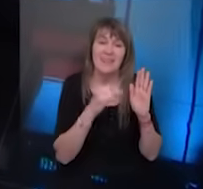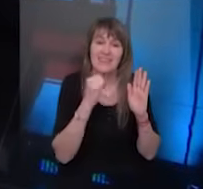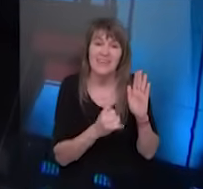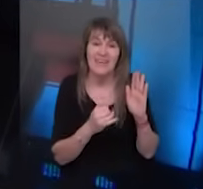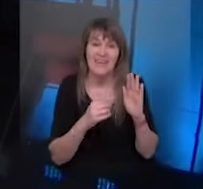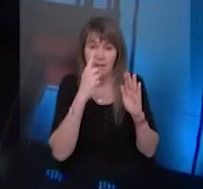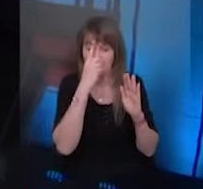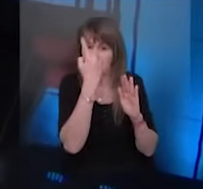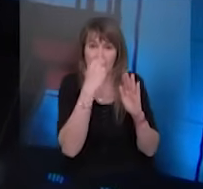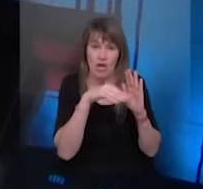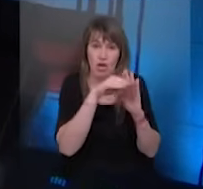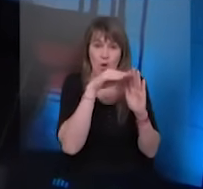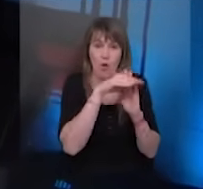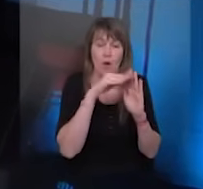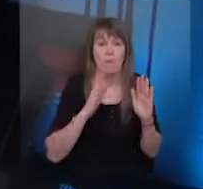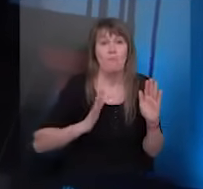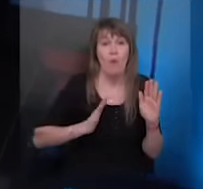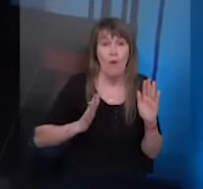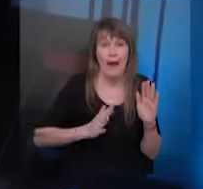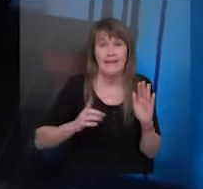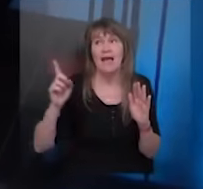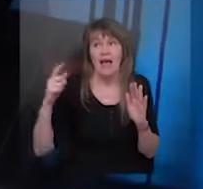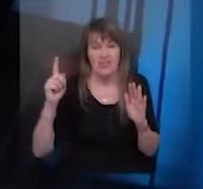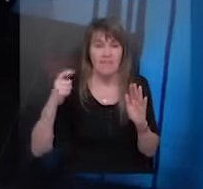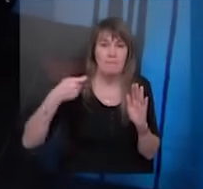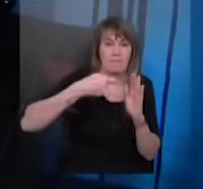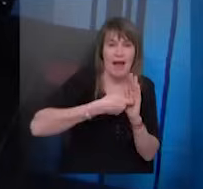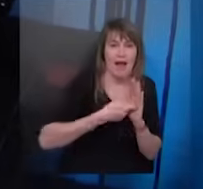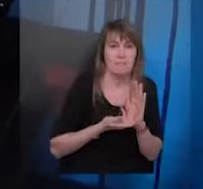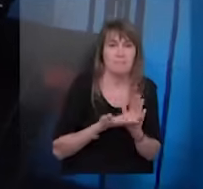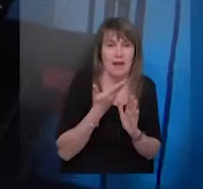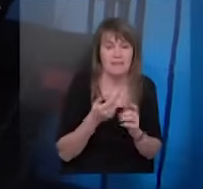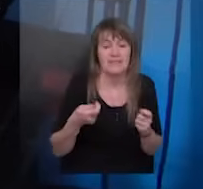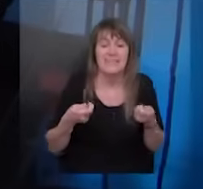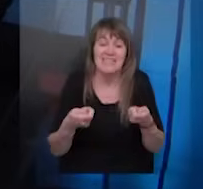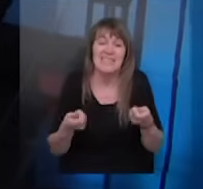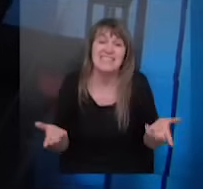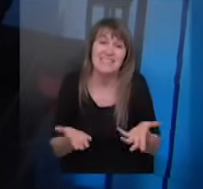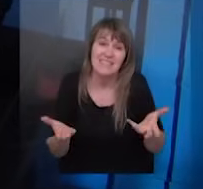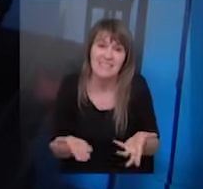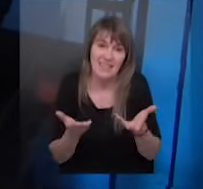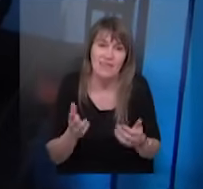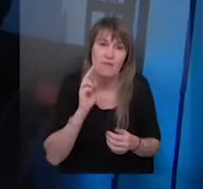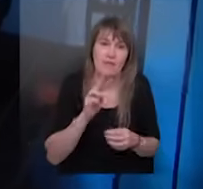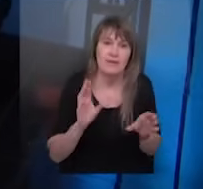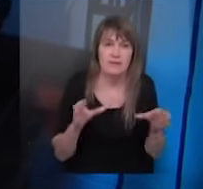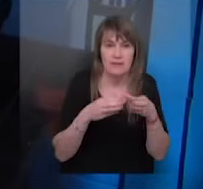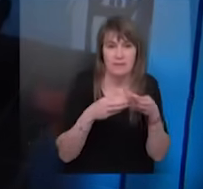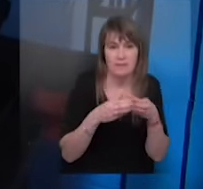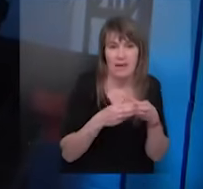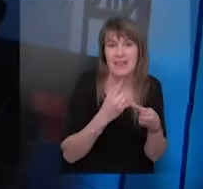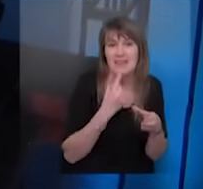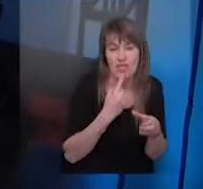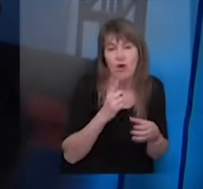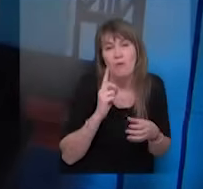por mujeres Este me parece que es una buena señal es un incentivo a que los partidos coloquen mujeres al frente de las